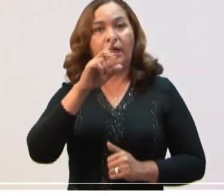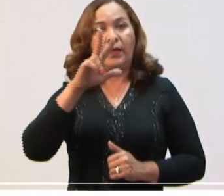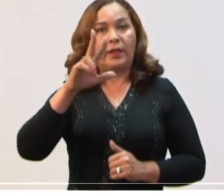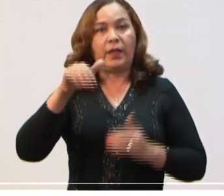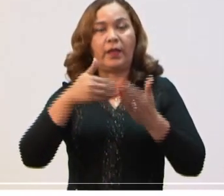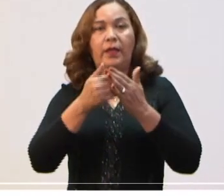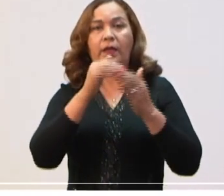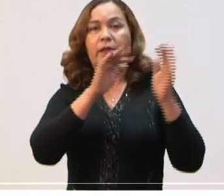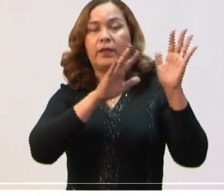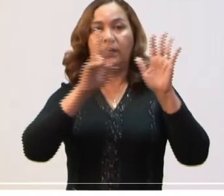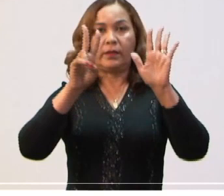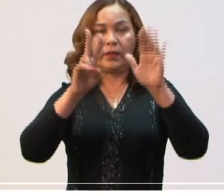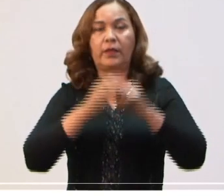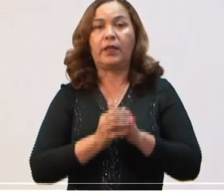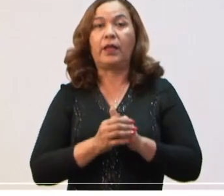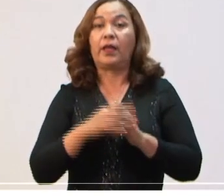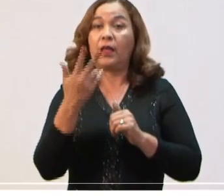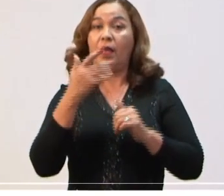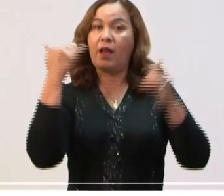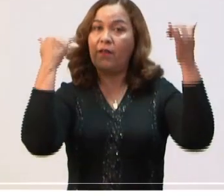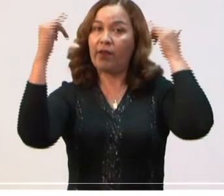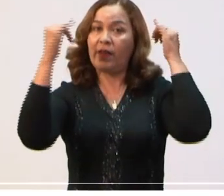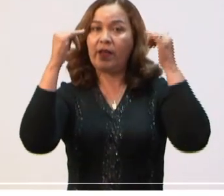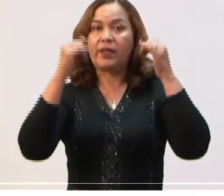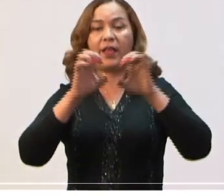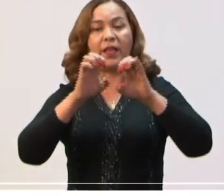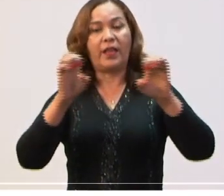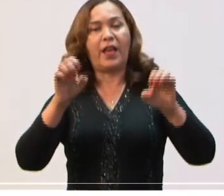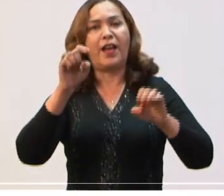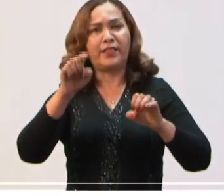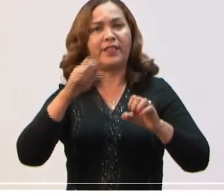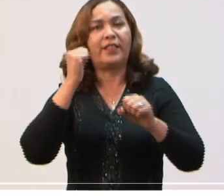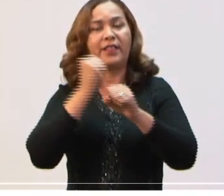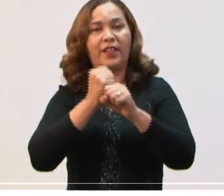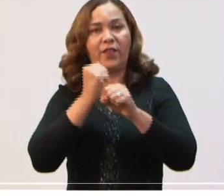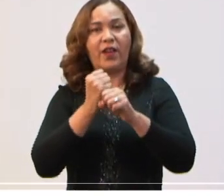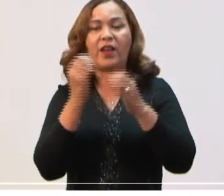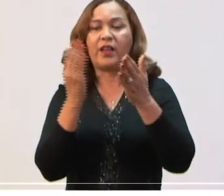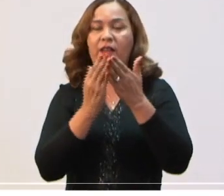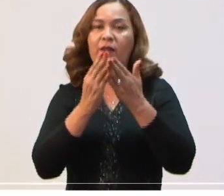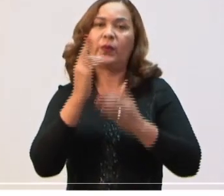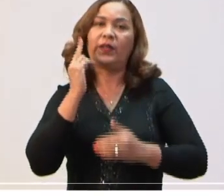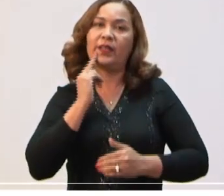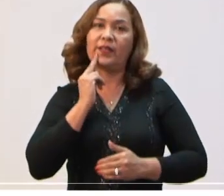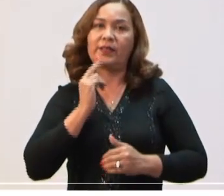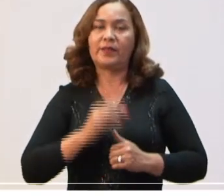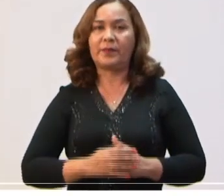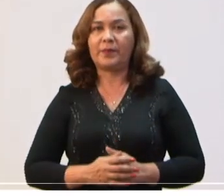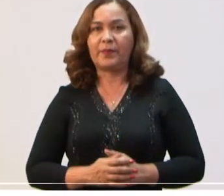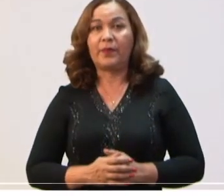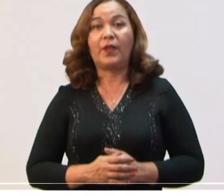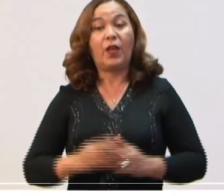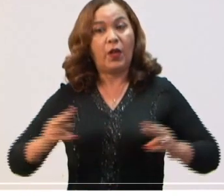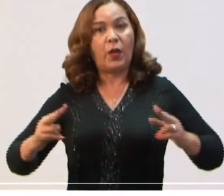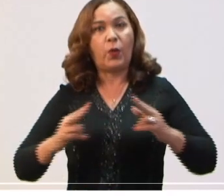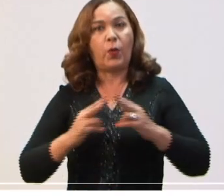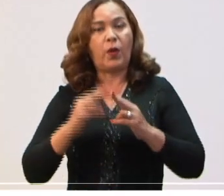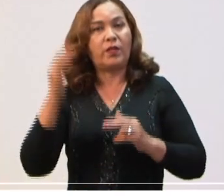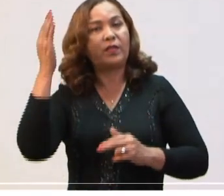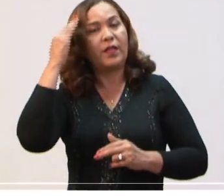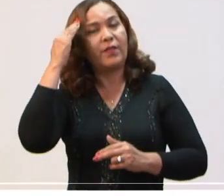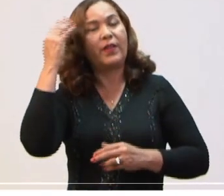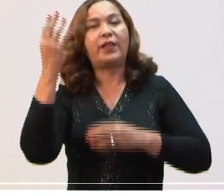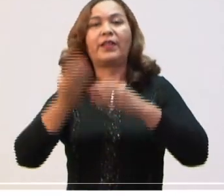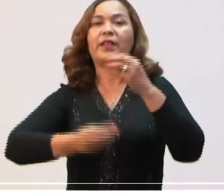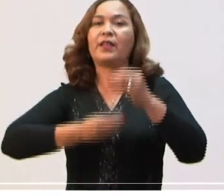13 al 17 tercera fiesta pedagógica así se trabaja en escuelas bolivarianas encuentro